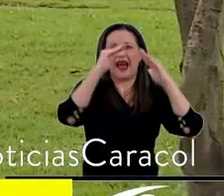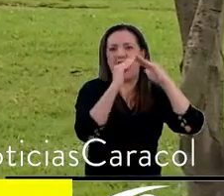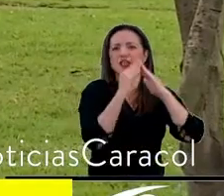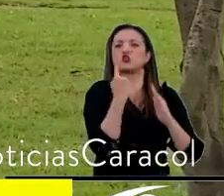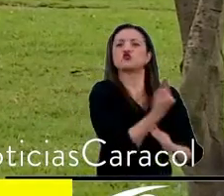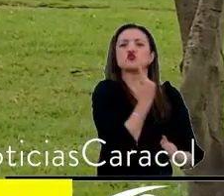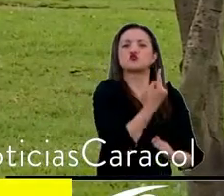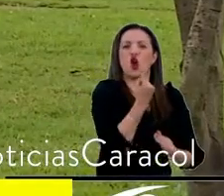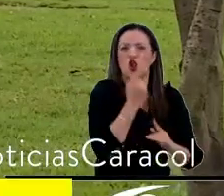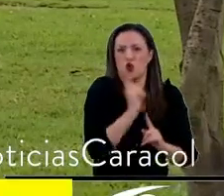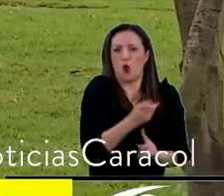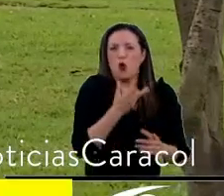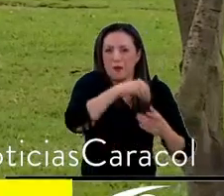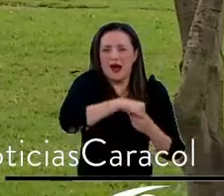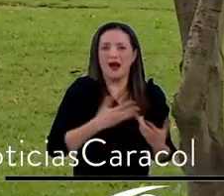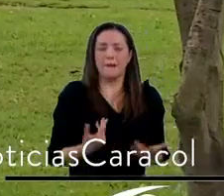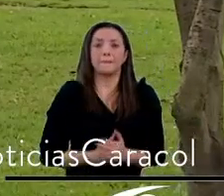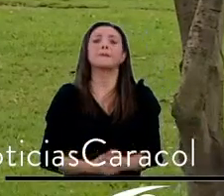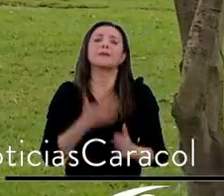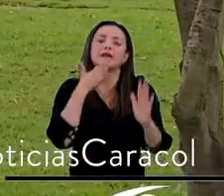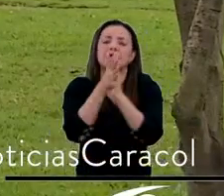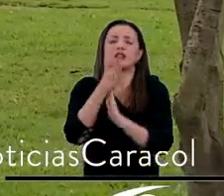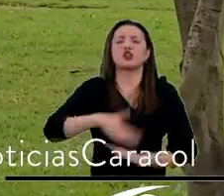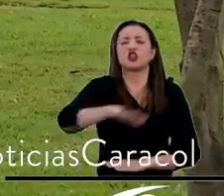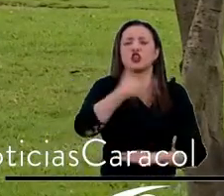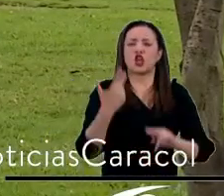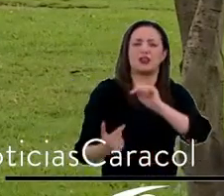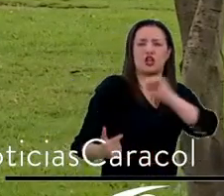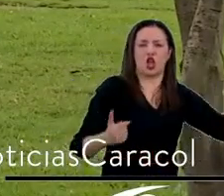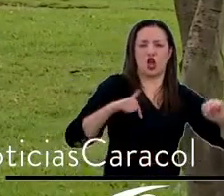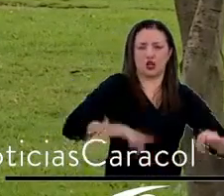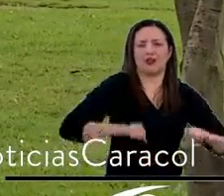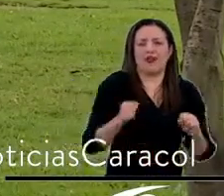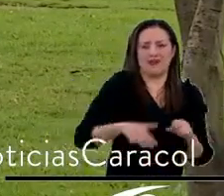adelantan sus clases virtuales. Es la información desde el norte de Bogotá, Tatiana Gordillo, Noticias Caracol.